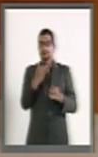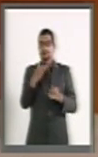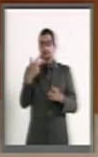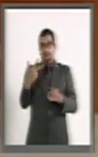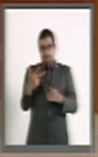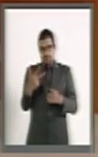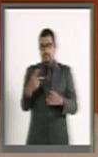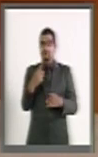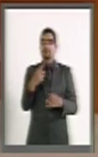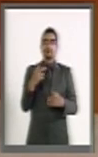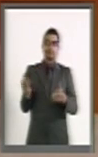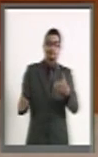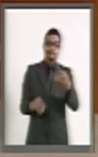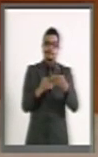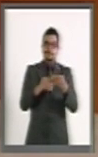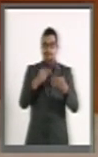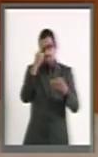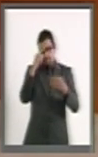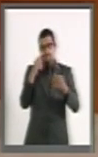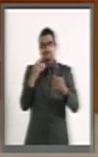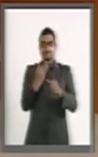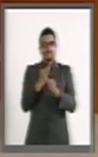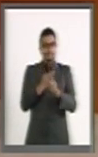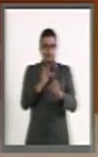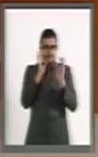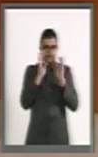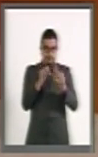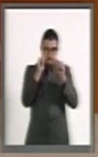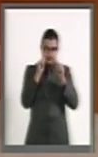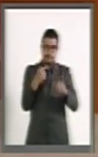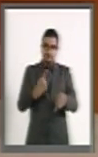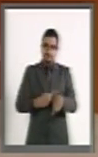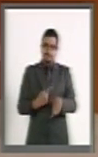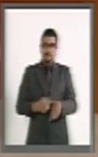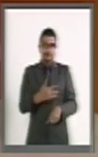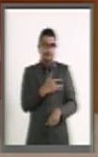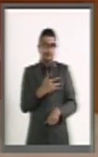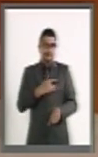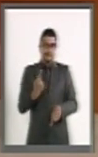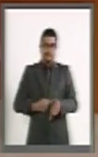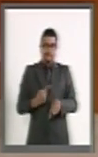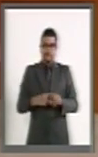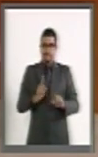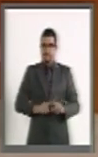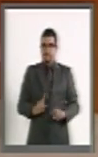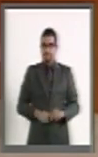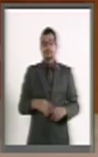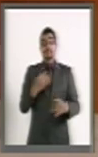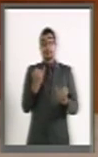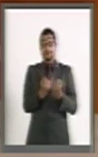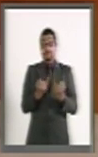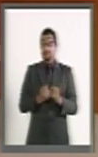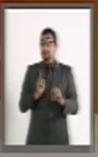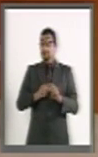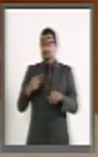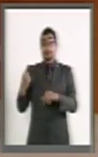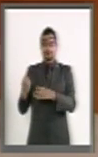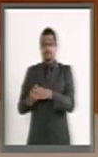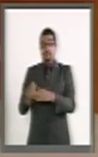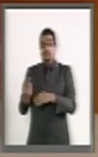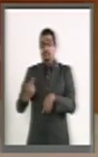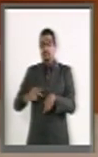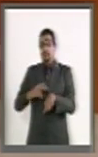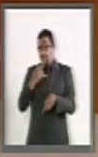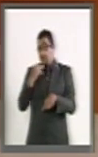158 se adiciona especialmente de las enfermedades cardiovasculares y de los distintos tipos de diabetes